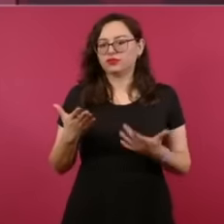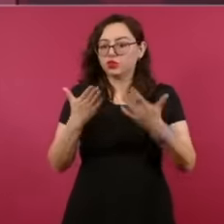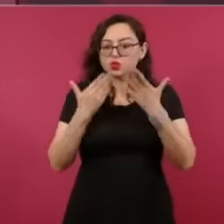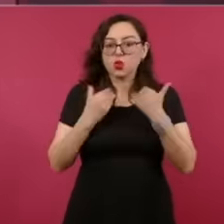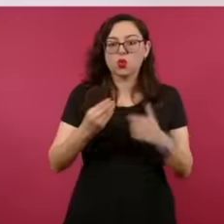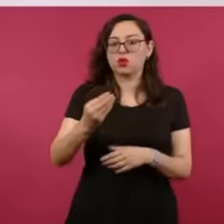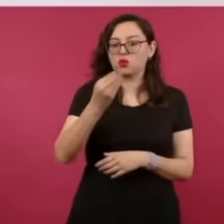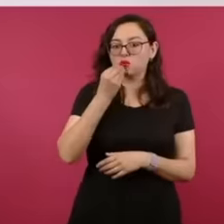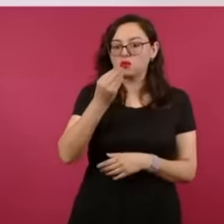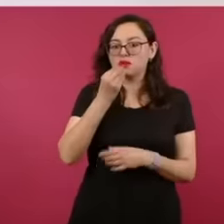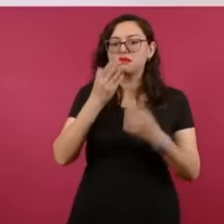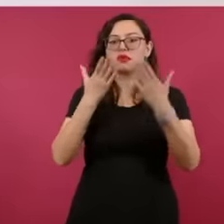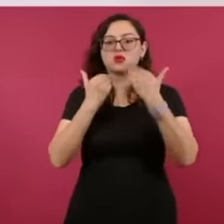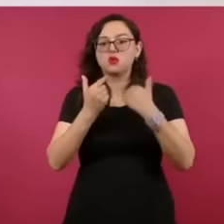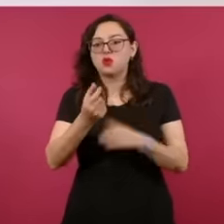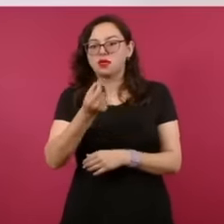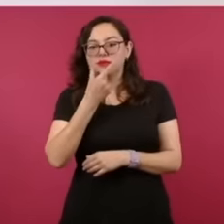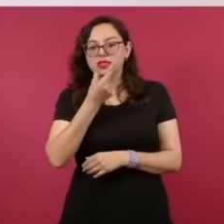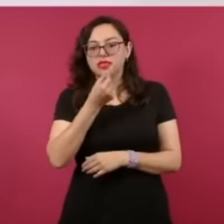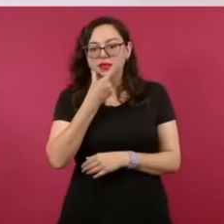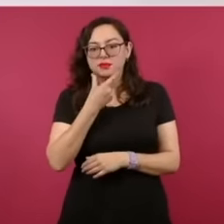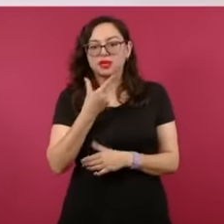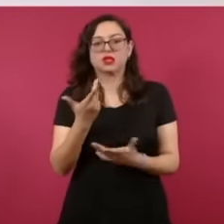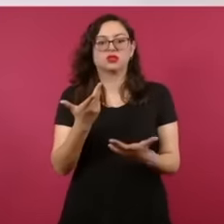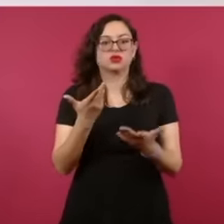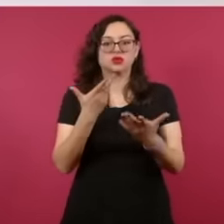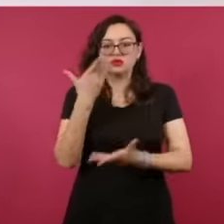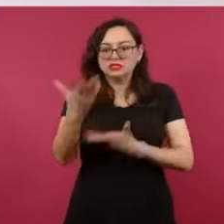alimentos, medicamentos, servicios básicos.